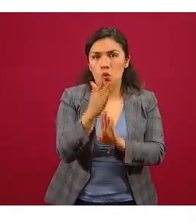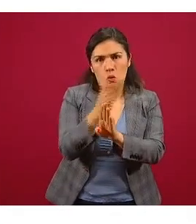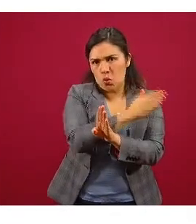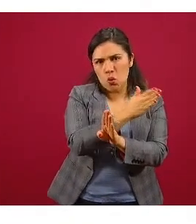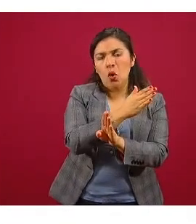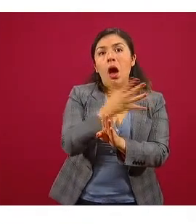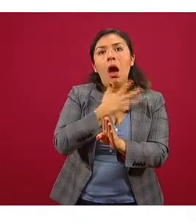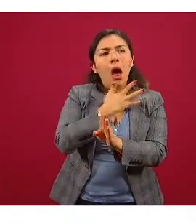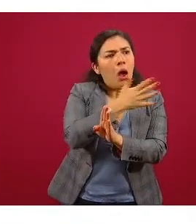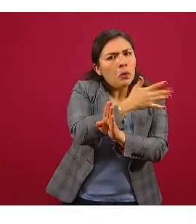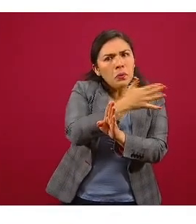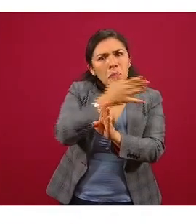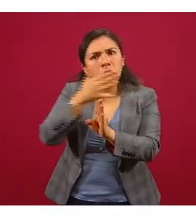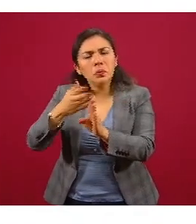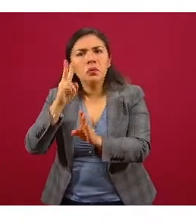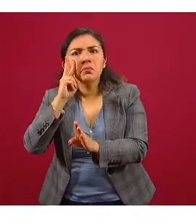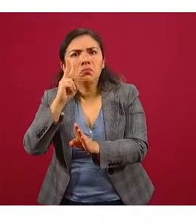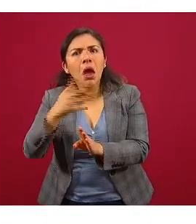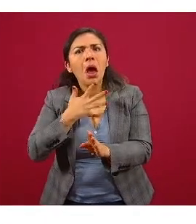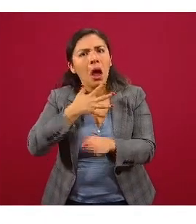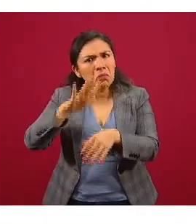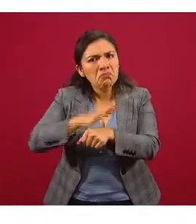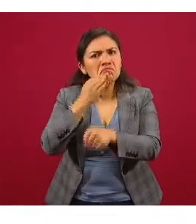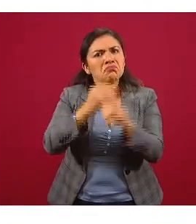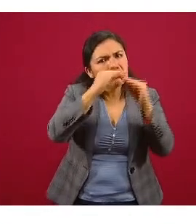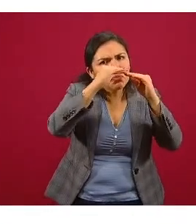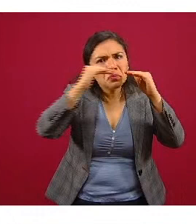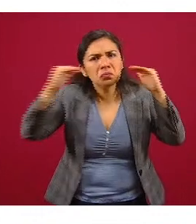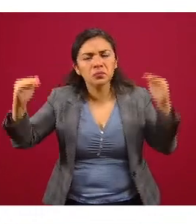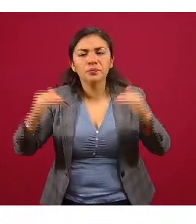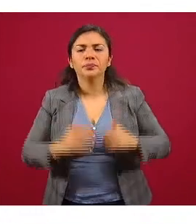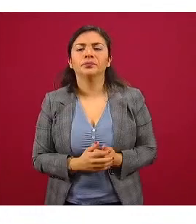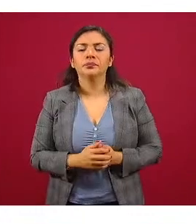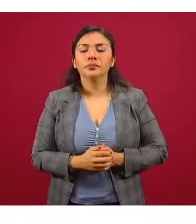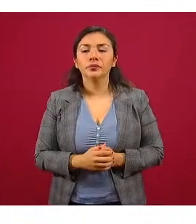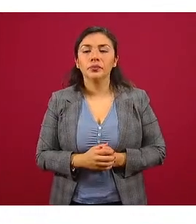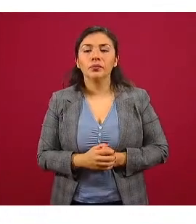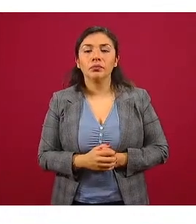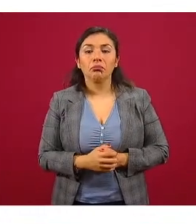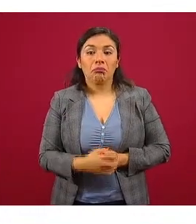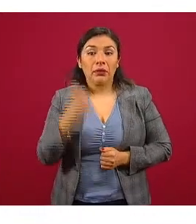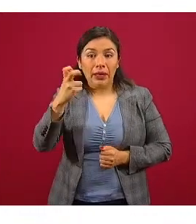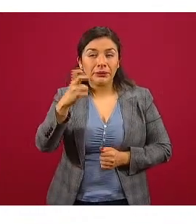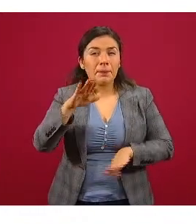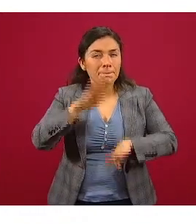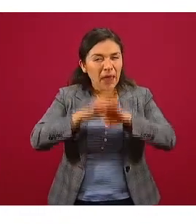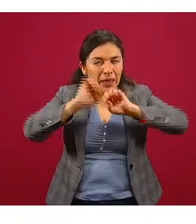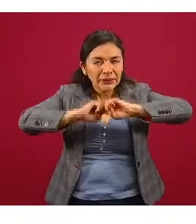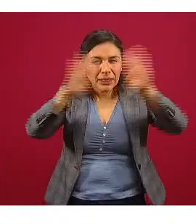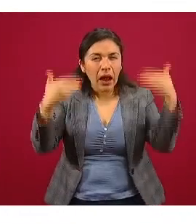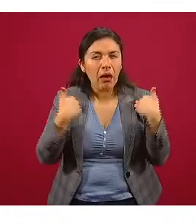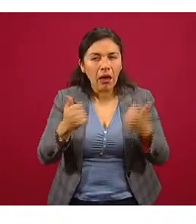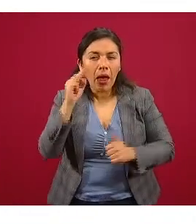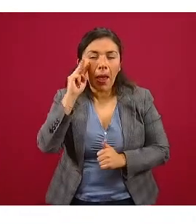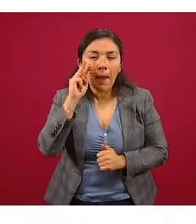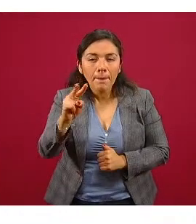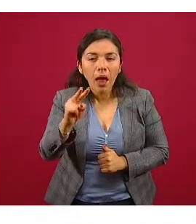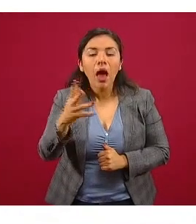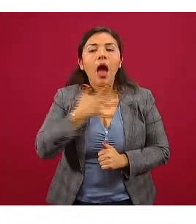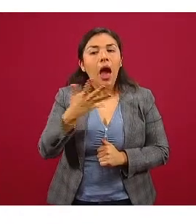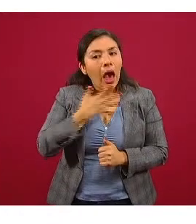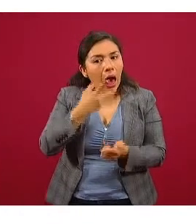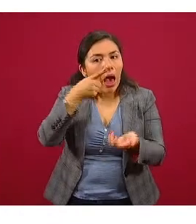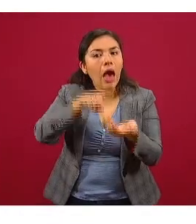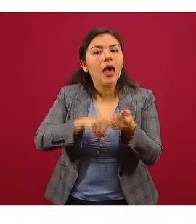junio tuvimos ya esa fase de estabilización. La siguiente, por favor, esto se puede ver con mayor detalle cuando representamos